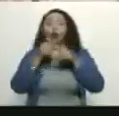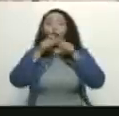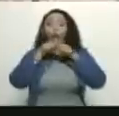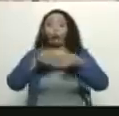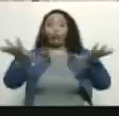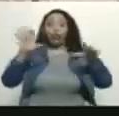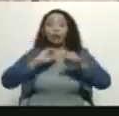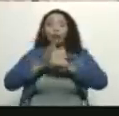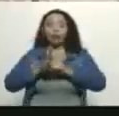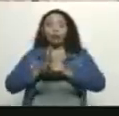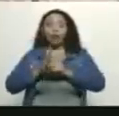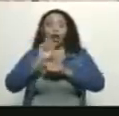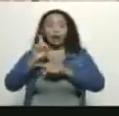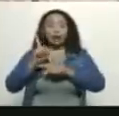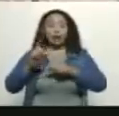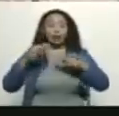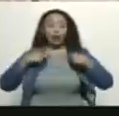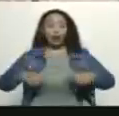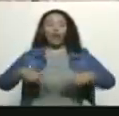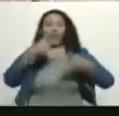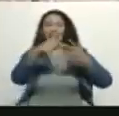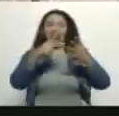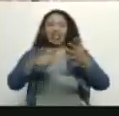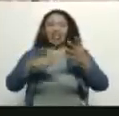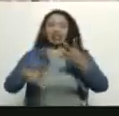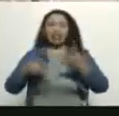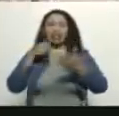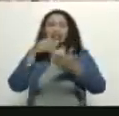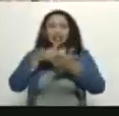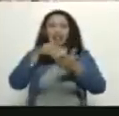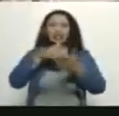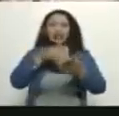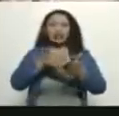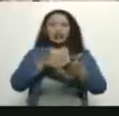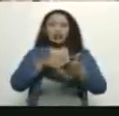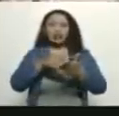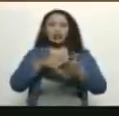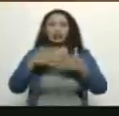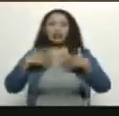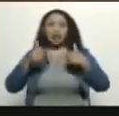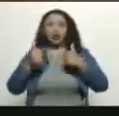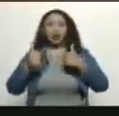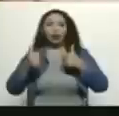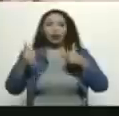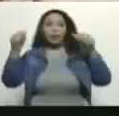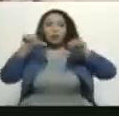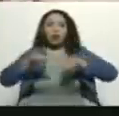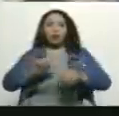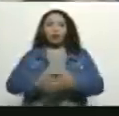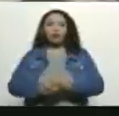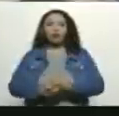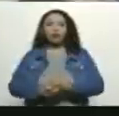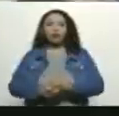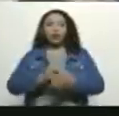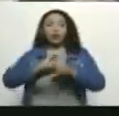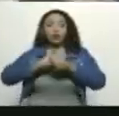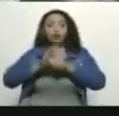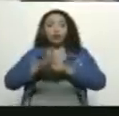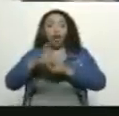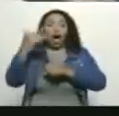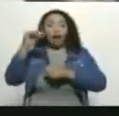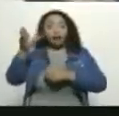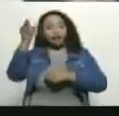humanidad persisten con sus variantes y consecuencias de salud. El COVID-19 nos ha dejado